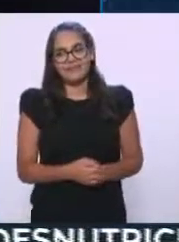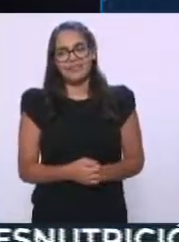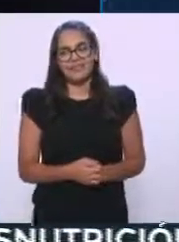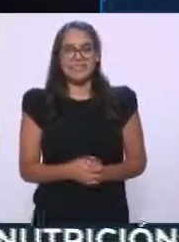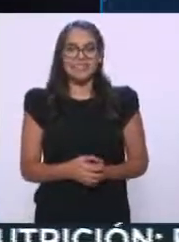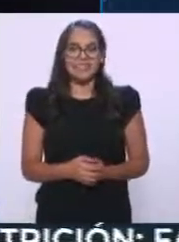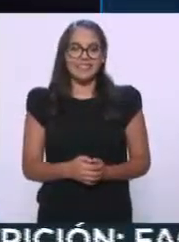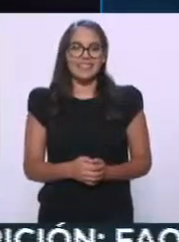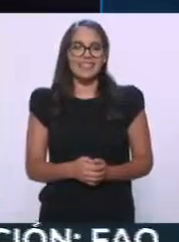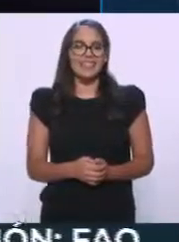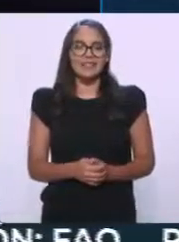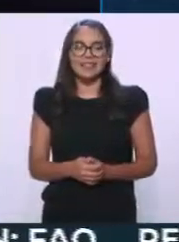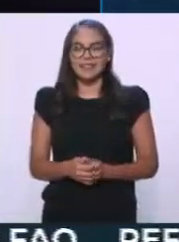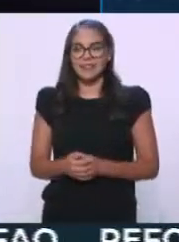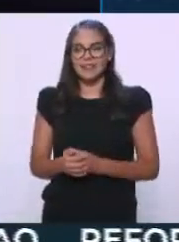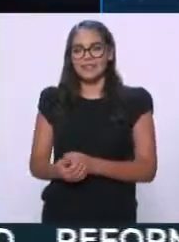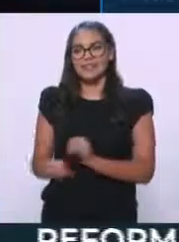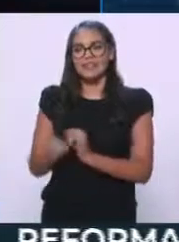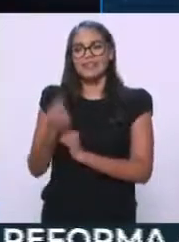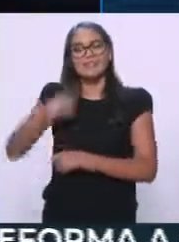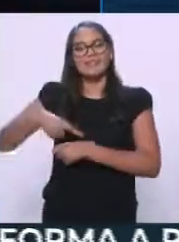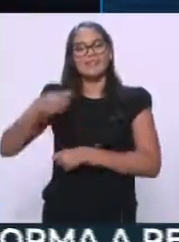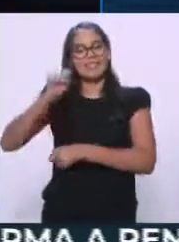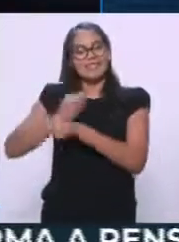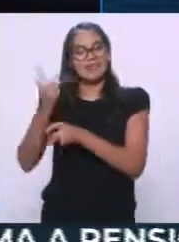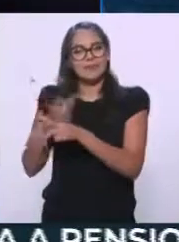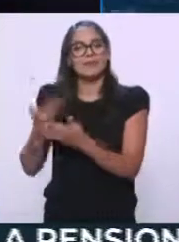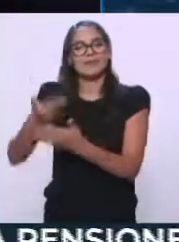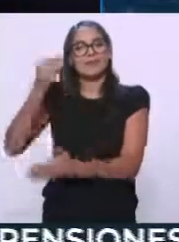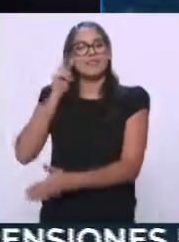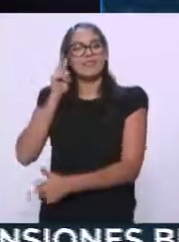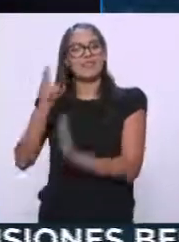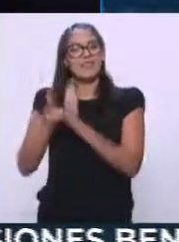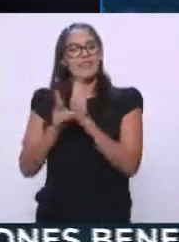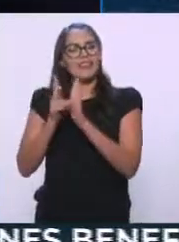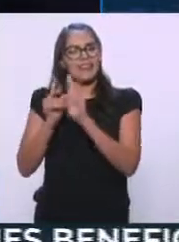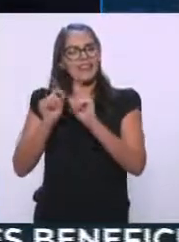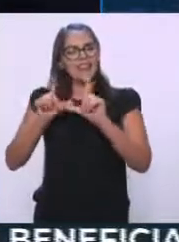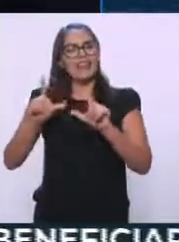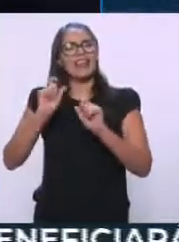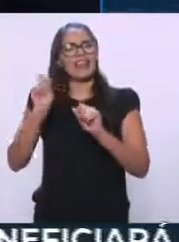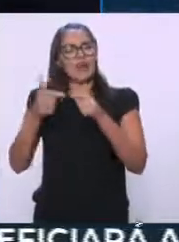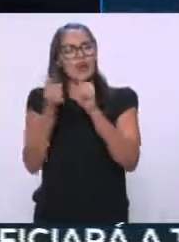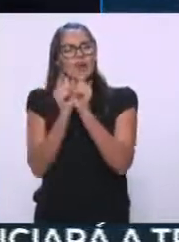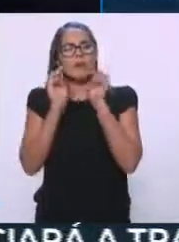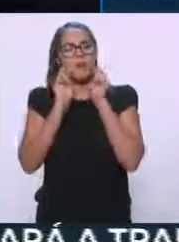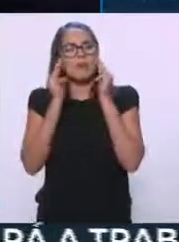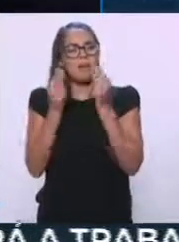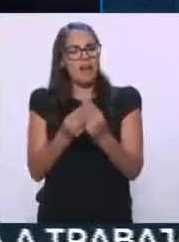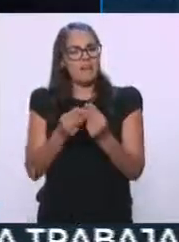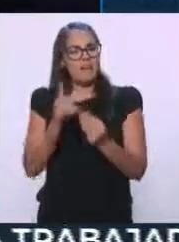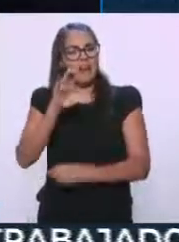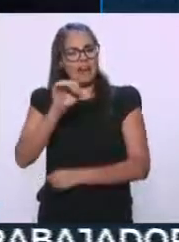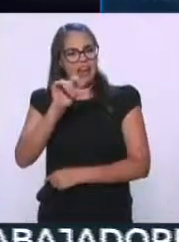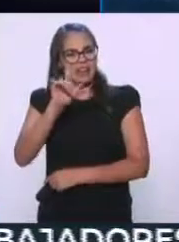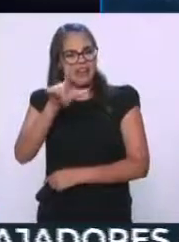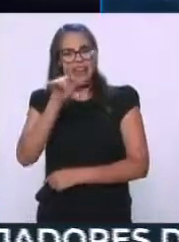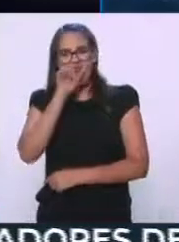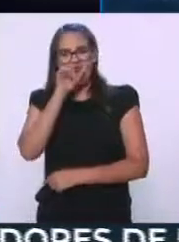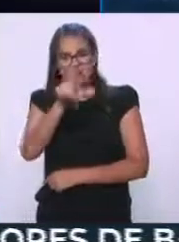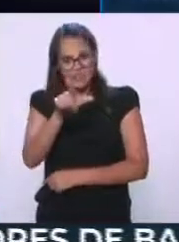la semana pasada hablamos de un video del cártel Jalisco Nueva Generación. ¿Tienes información de que se usaron bots para